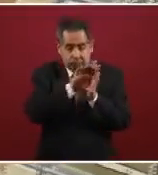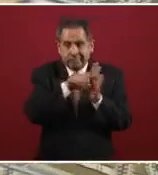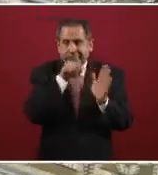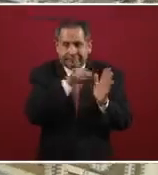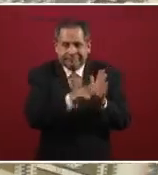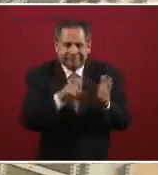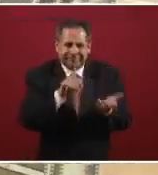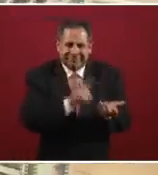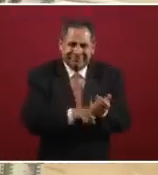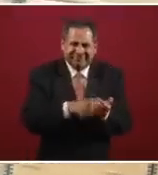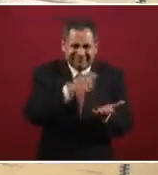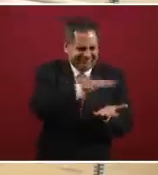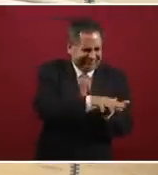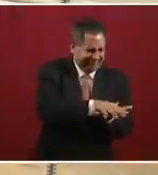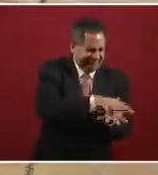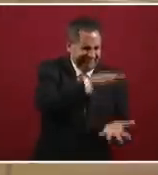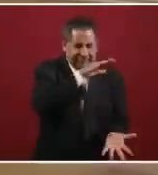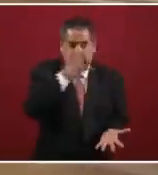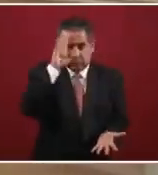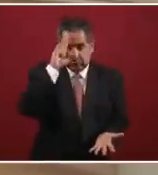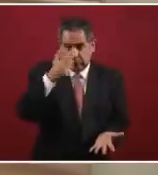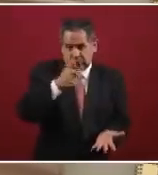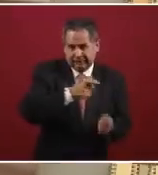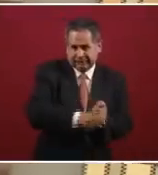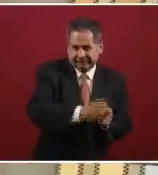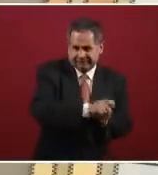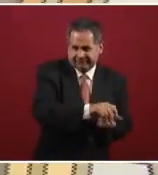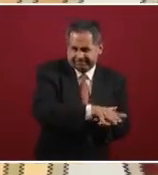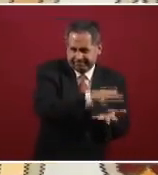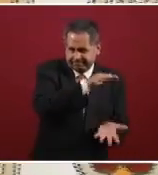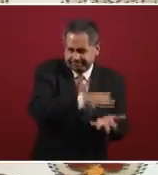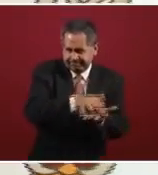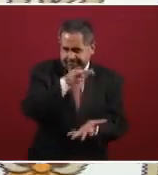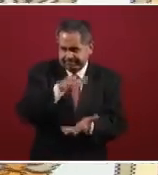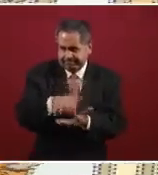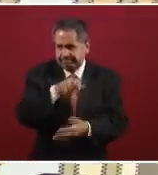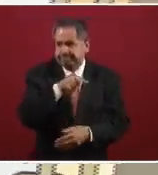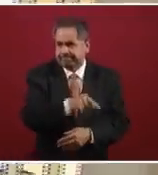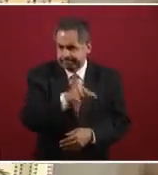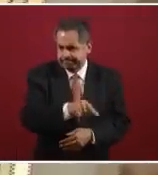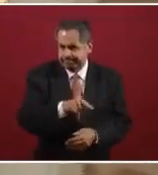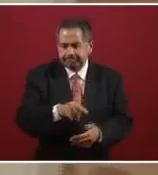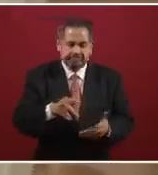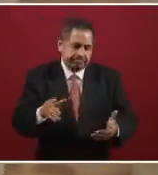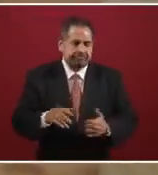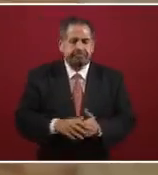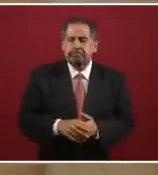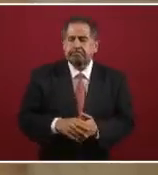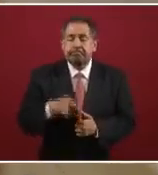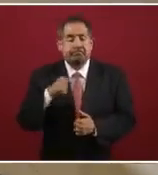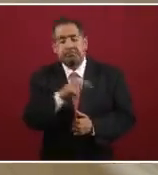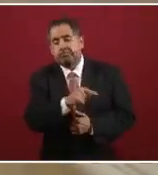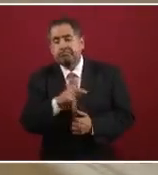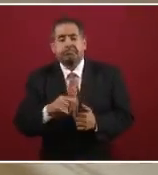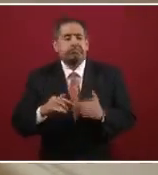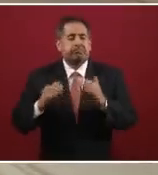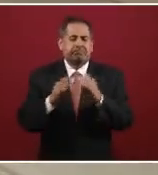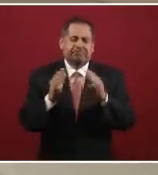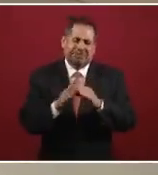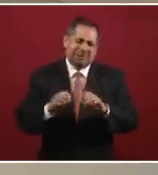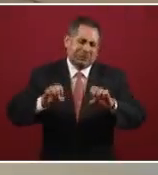el famoso numerario el famoso efectivo en fin es una casa bastante